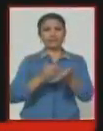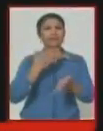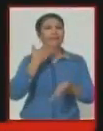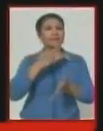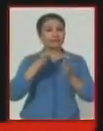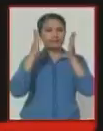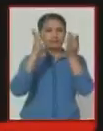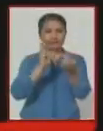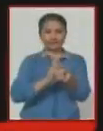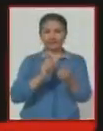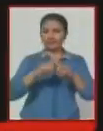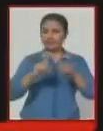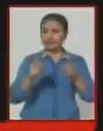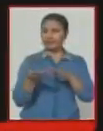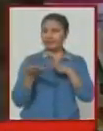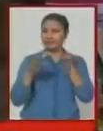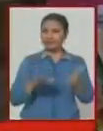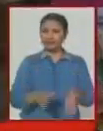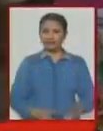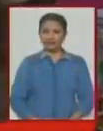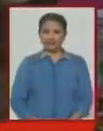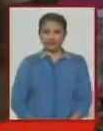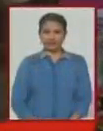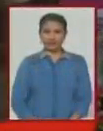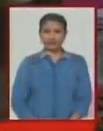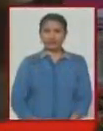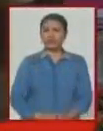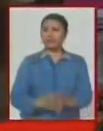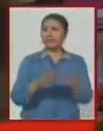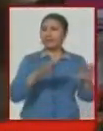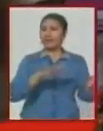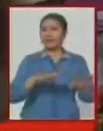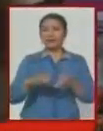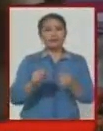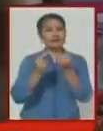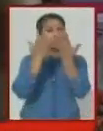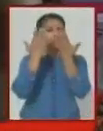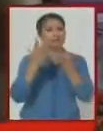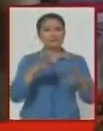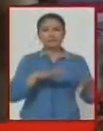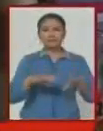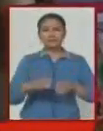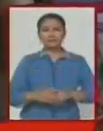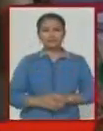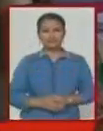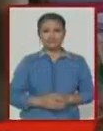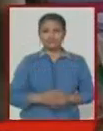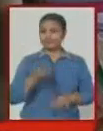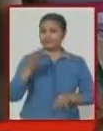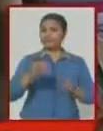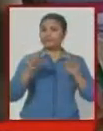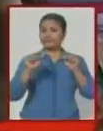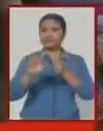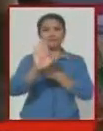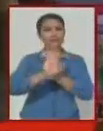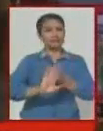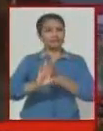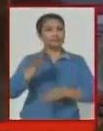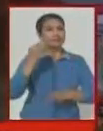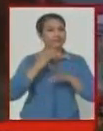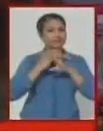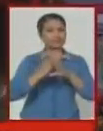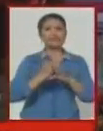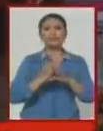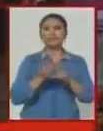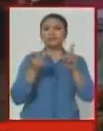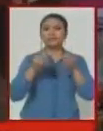médica, pero esta vez con muerte. Este trágico hecho, este lamentable hecho, se hubiera evitado siempre y